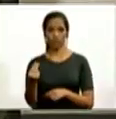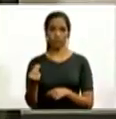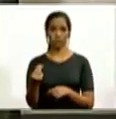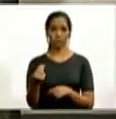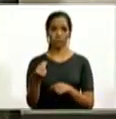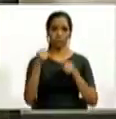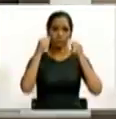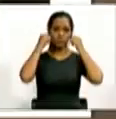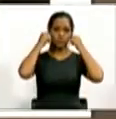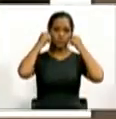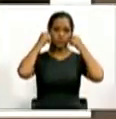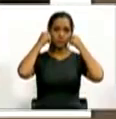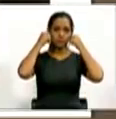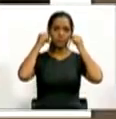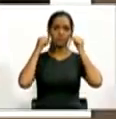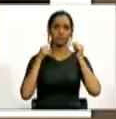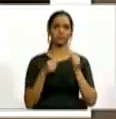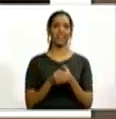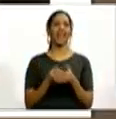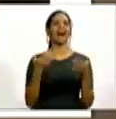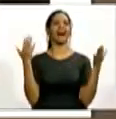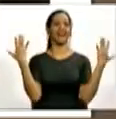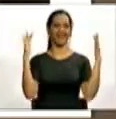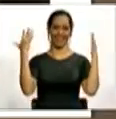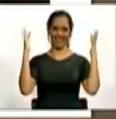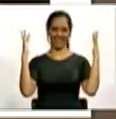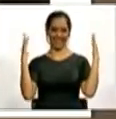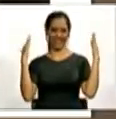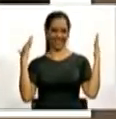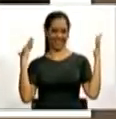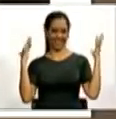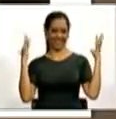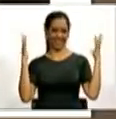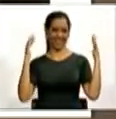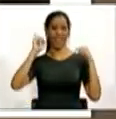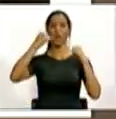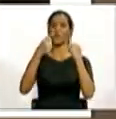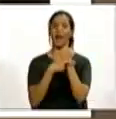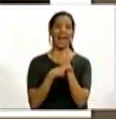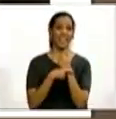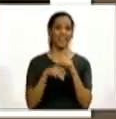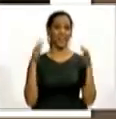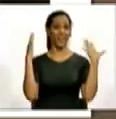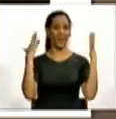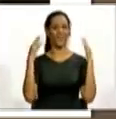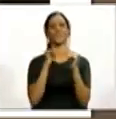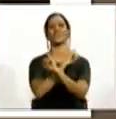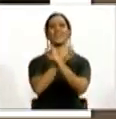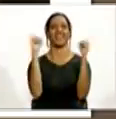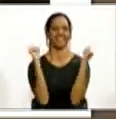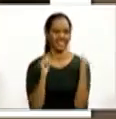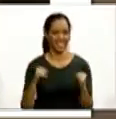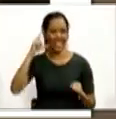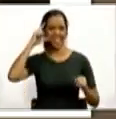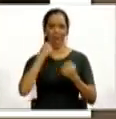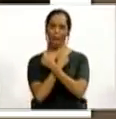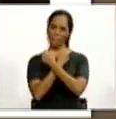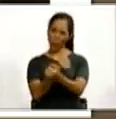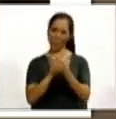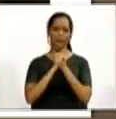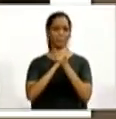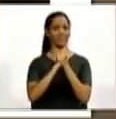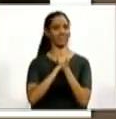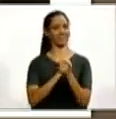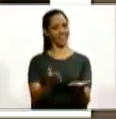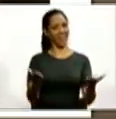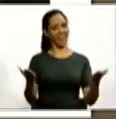No. Pónchala, por favor. ¡Ah! ¡Qué bello! ¡Qué bello es el amor! ¡Amor y la amistad! ¡No puede ser!